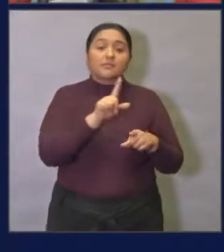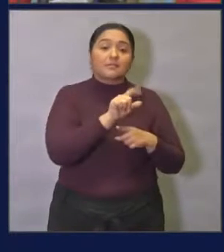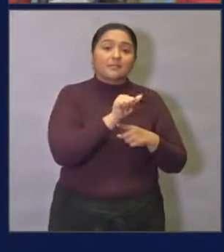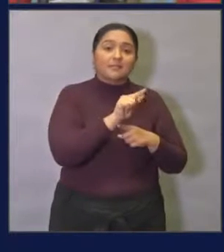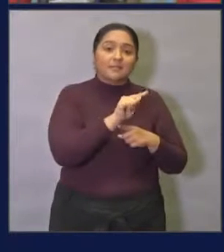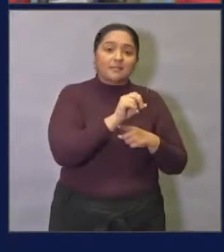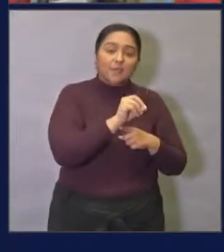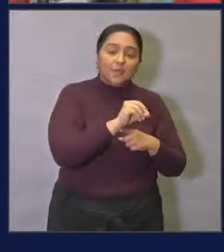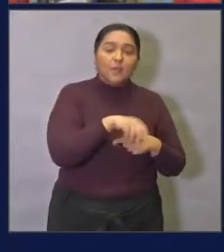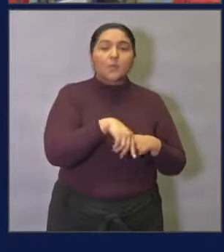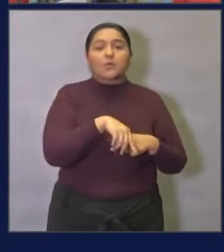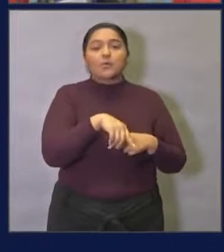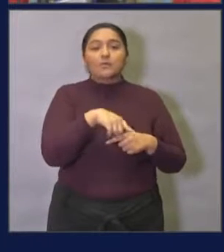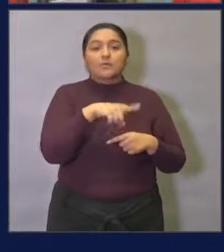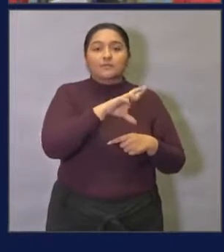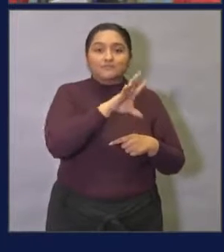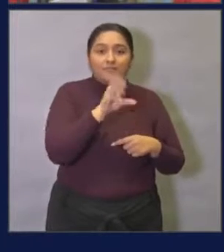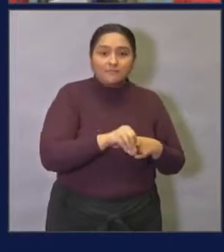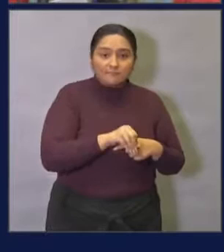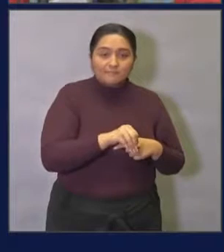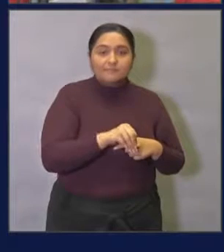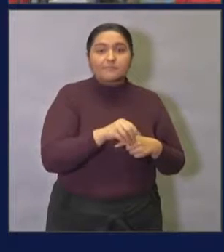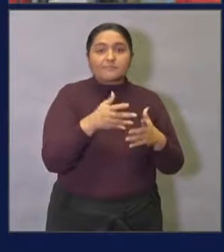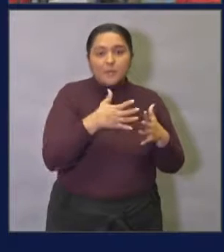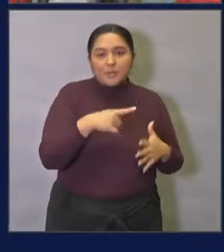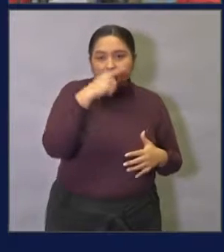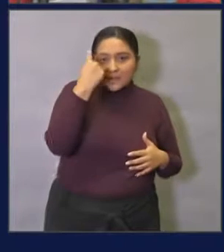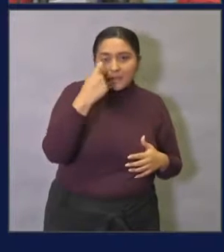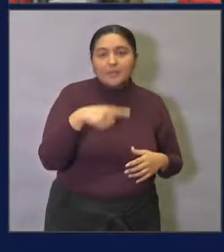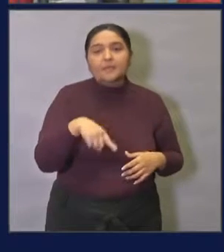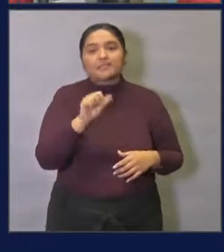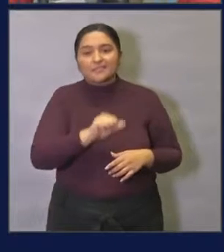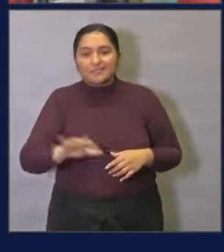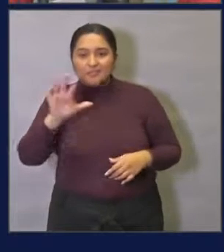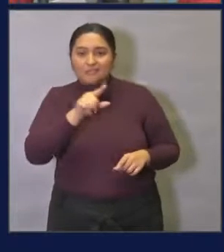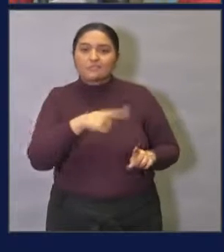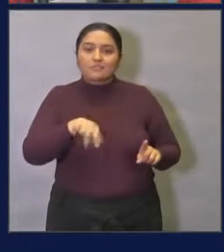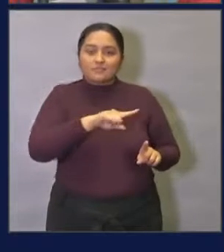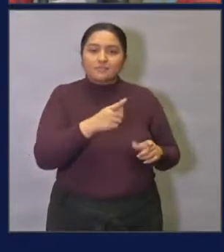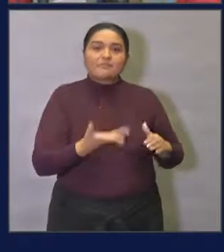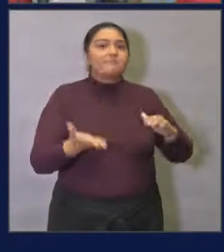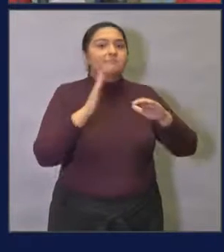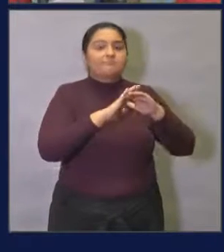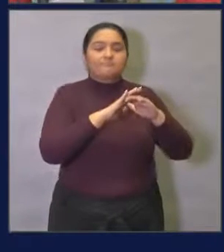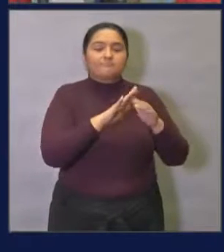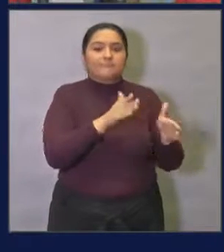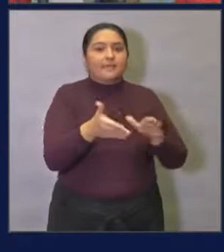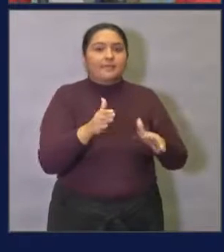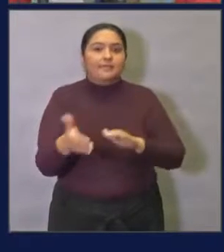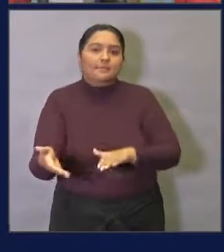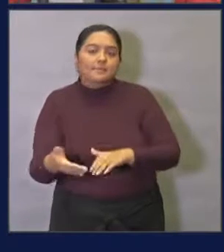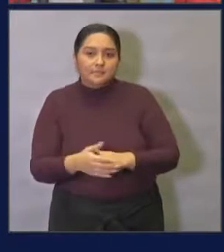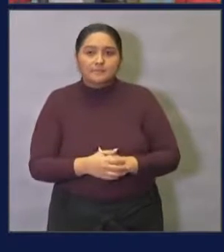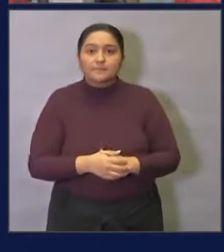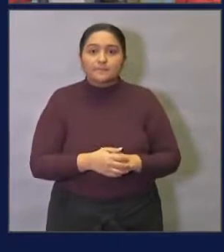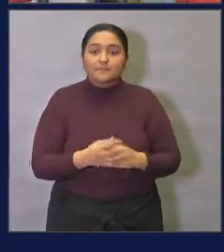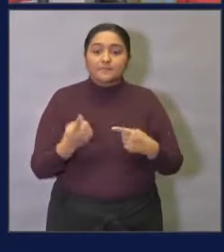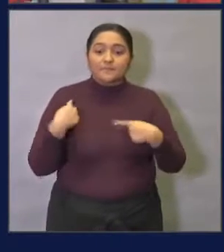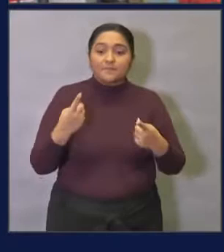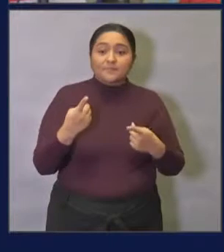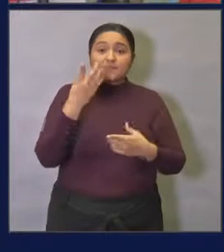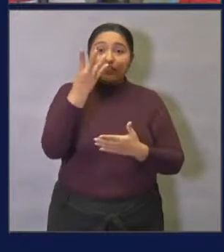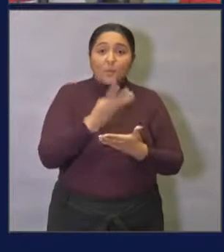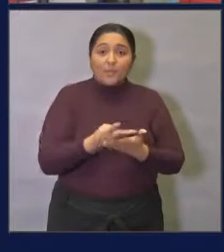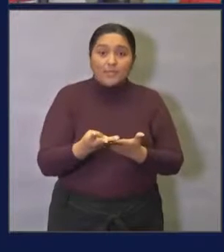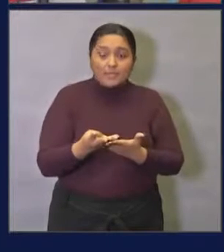y asiáticos están teniendo aumentos en fallecimientos. En las últimas 4 semanas,